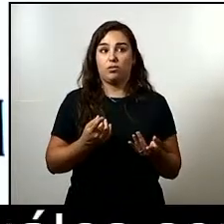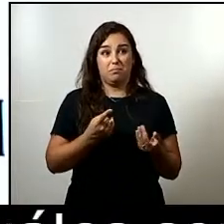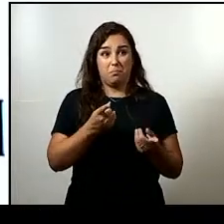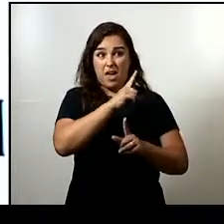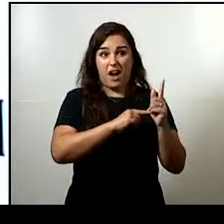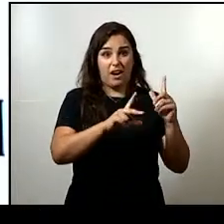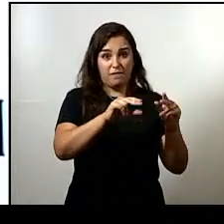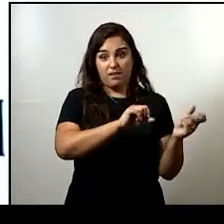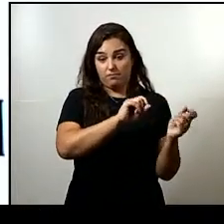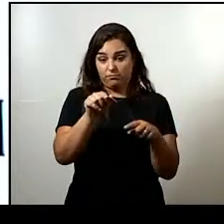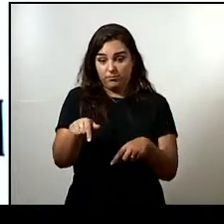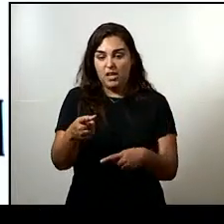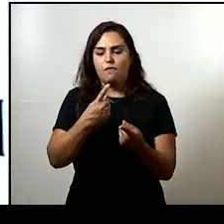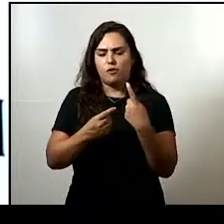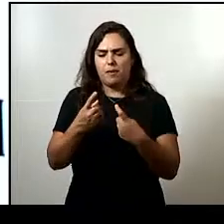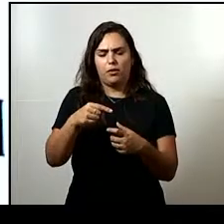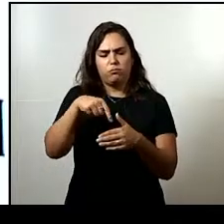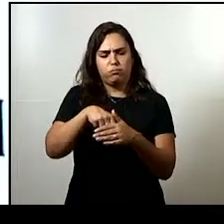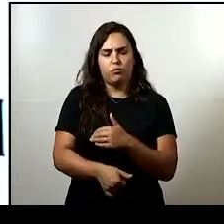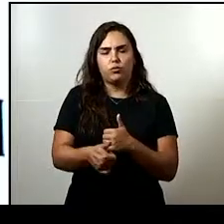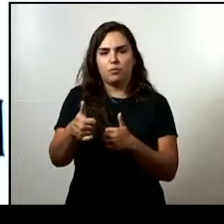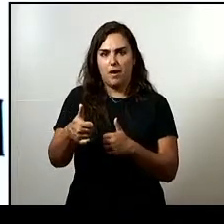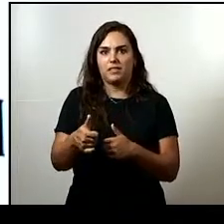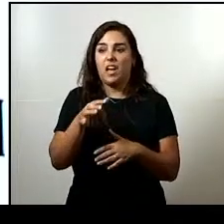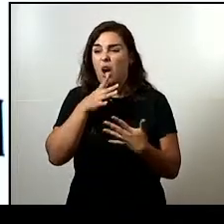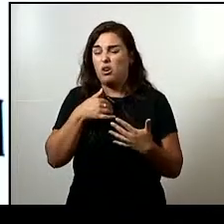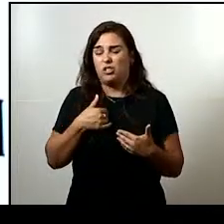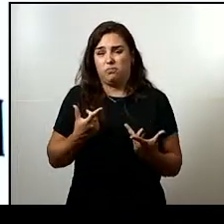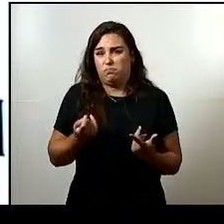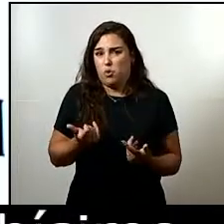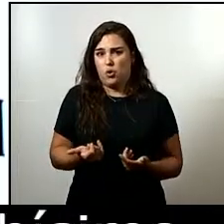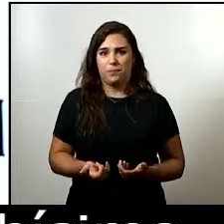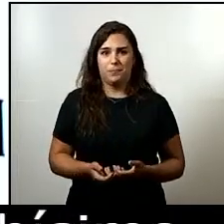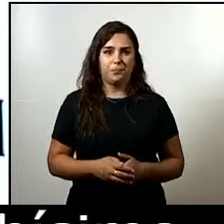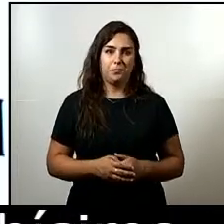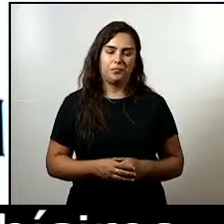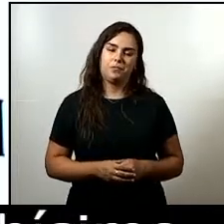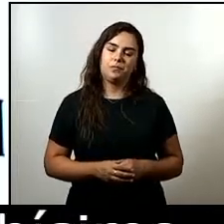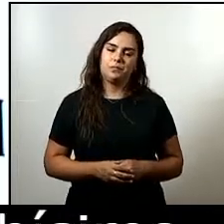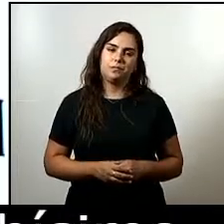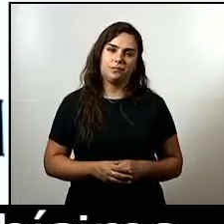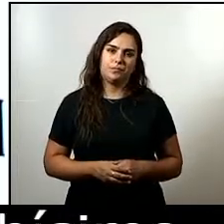dará información muchísimo más detallada de la que yo le puedo dar ahora.